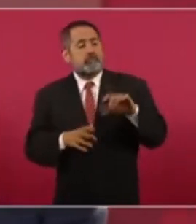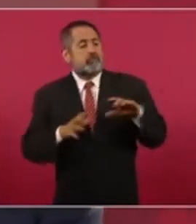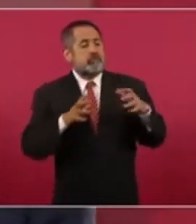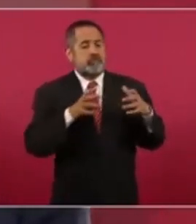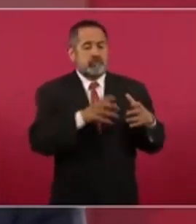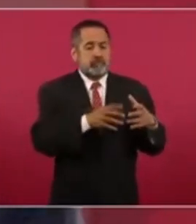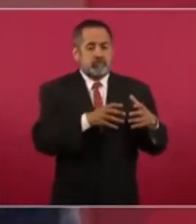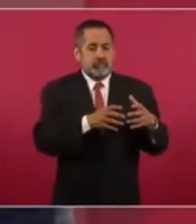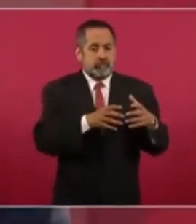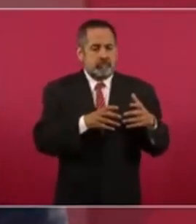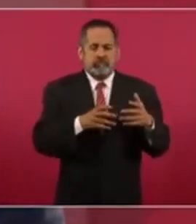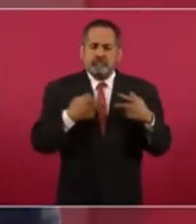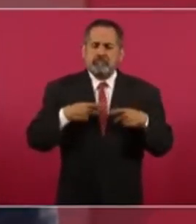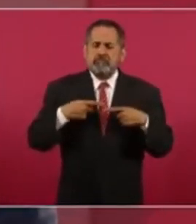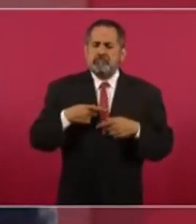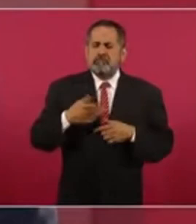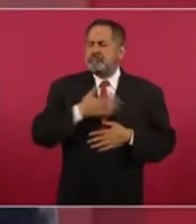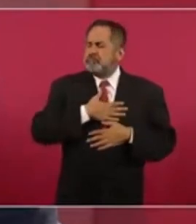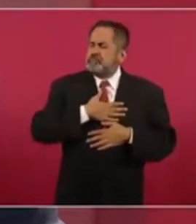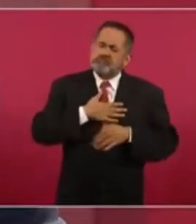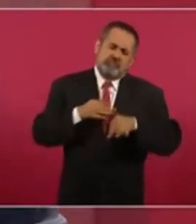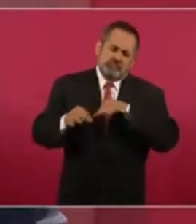mucho amor al trabajo.